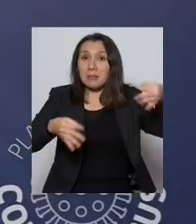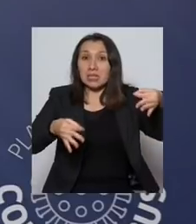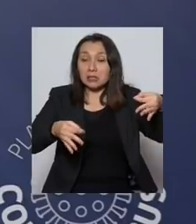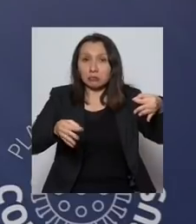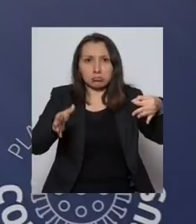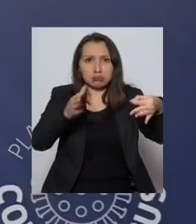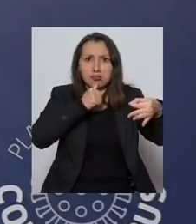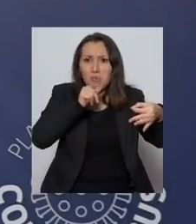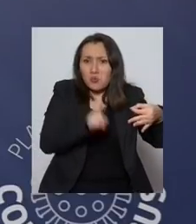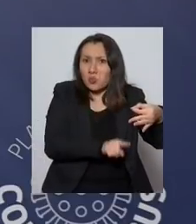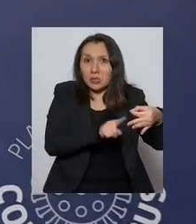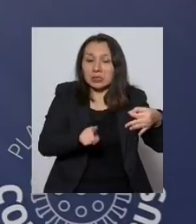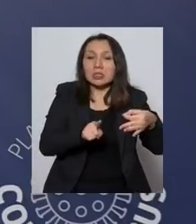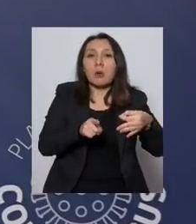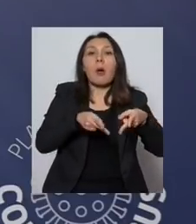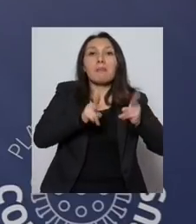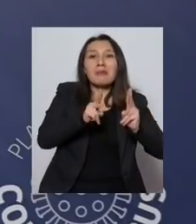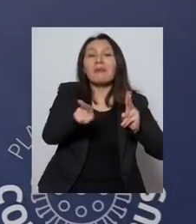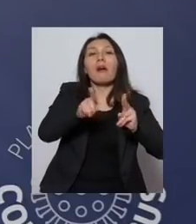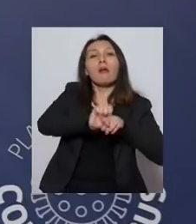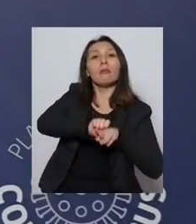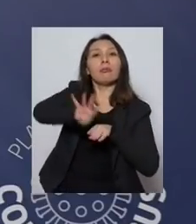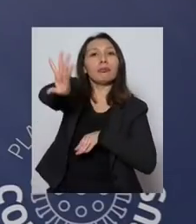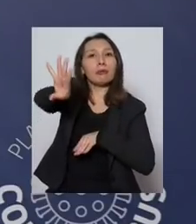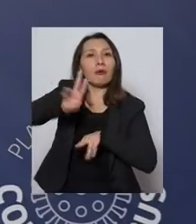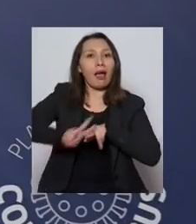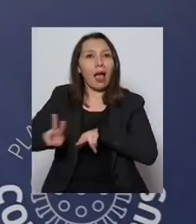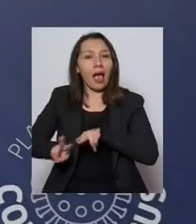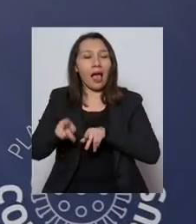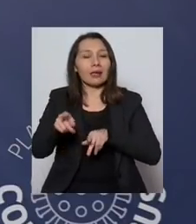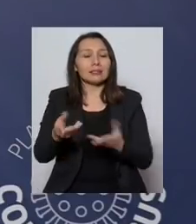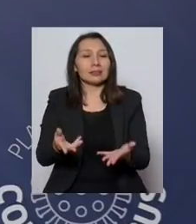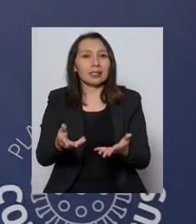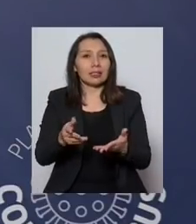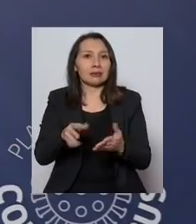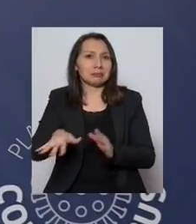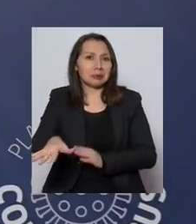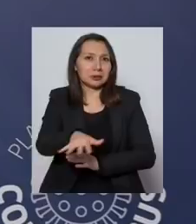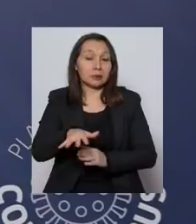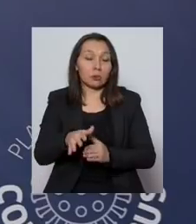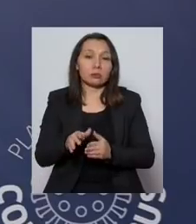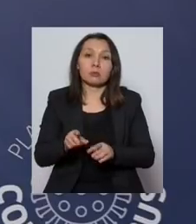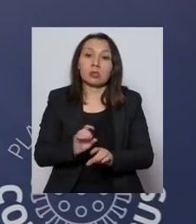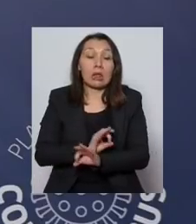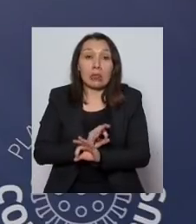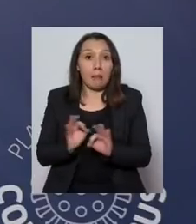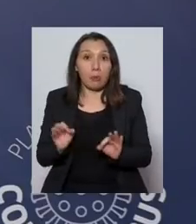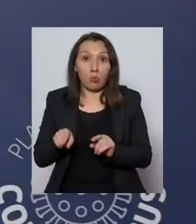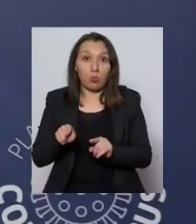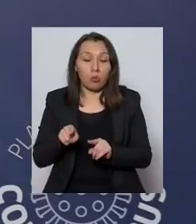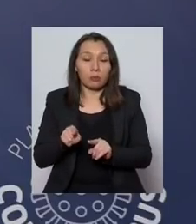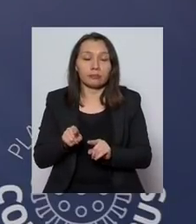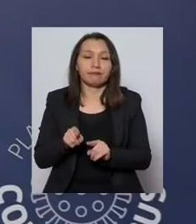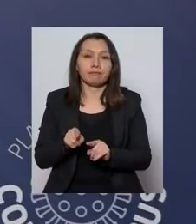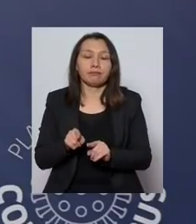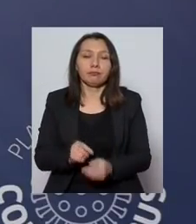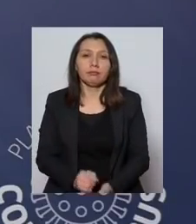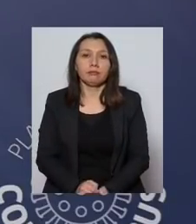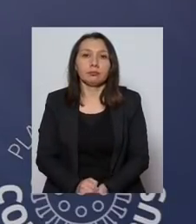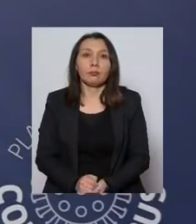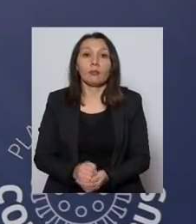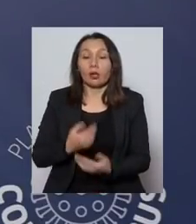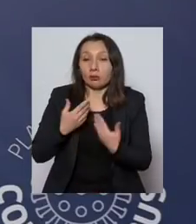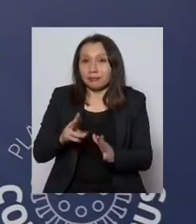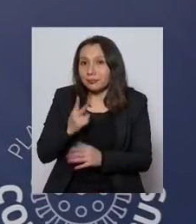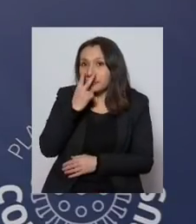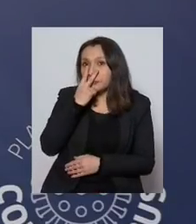el salvoconducto para ese tipo de situaciones. Como tampoco, y